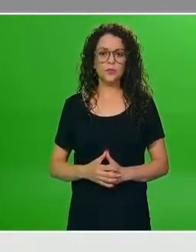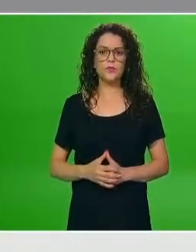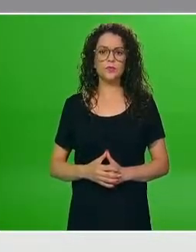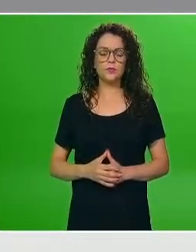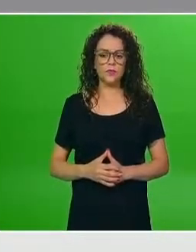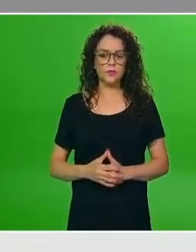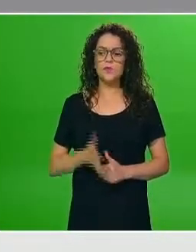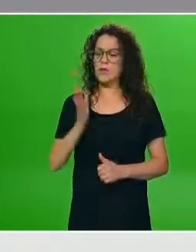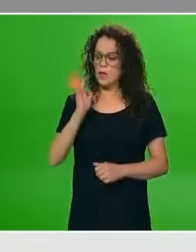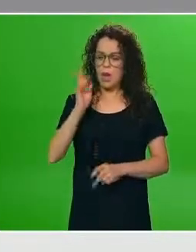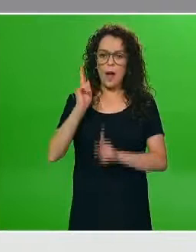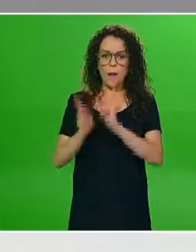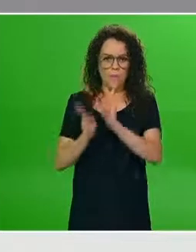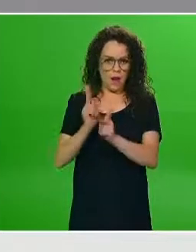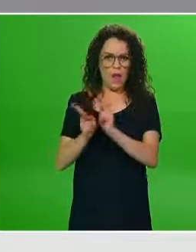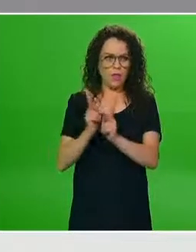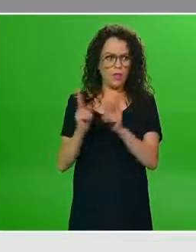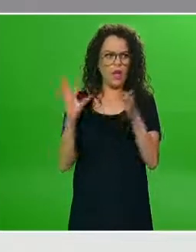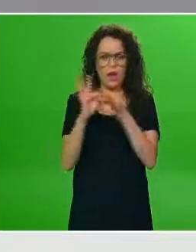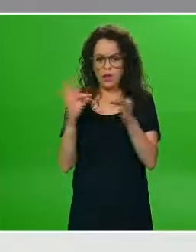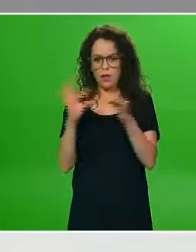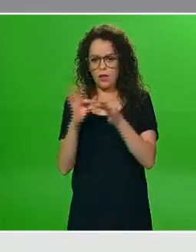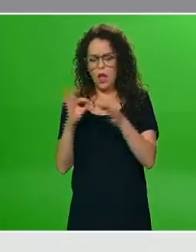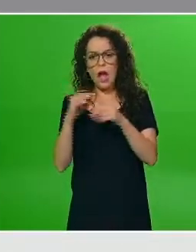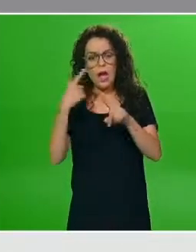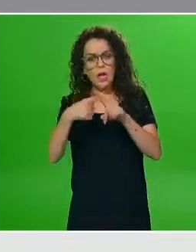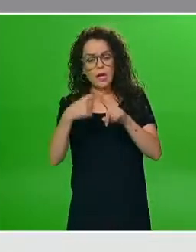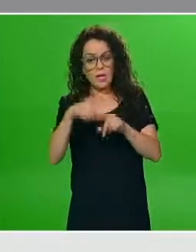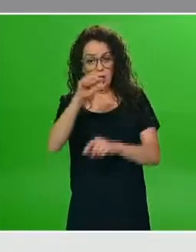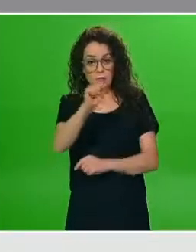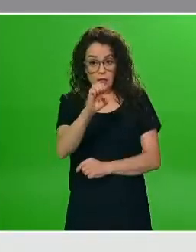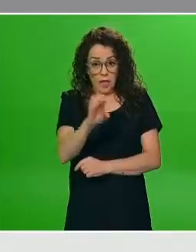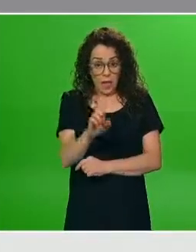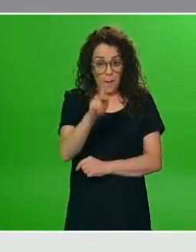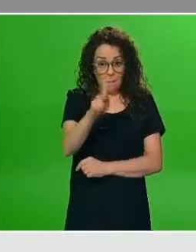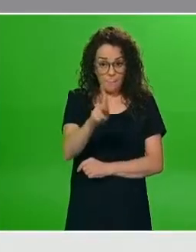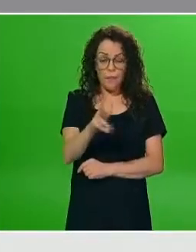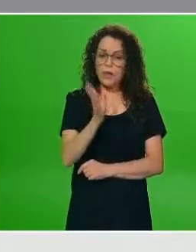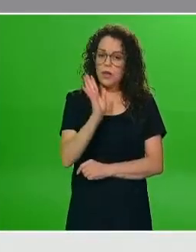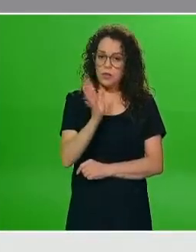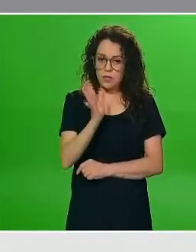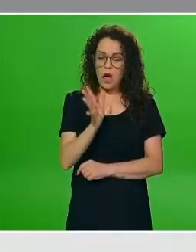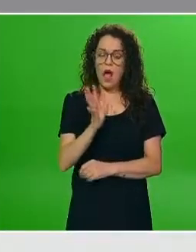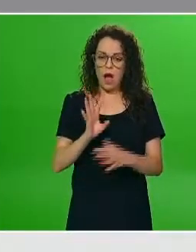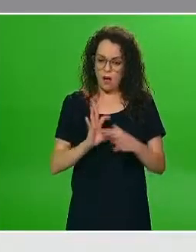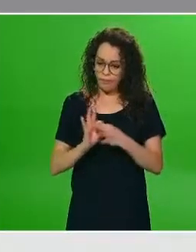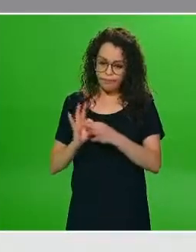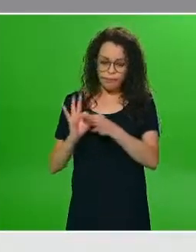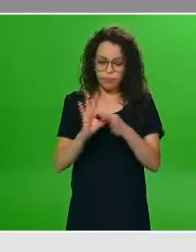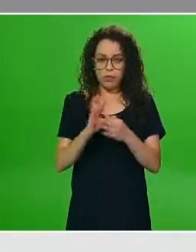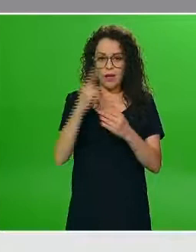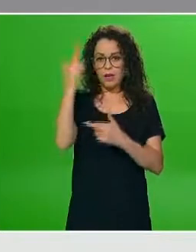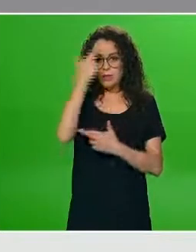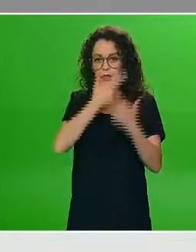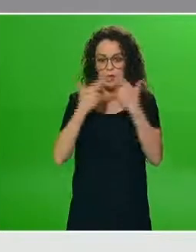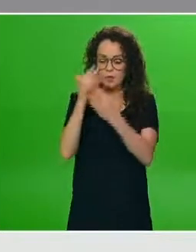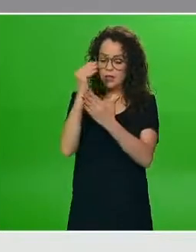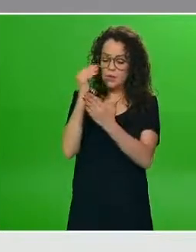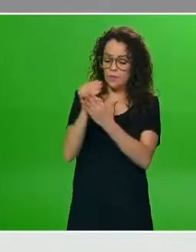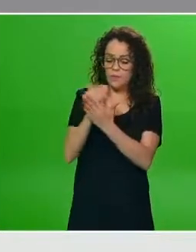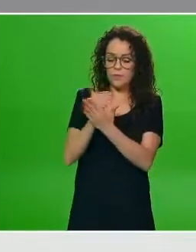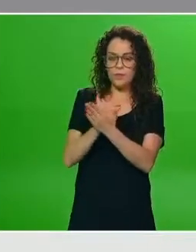la Secretaría de Educación, se han trabajado junto con ellos los lineamientos escolares. En